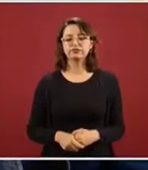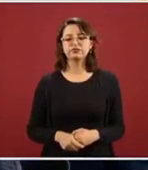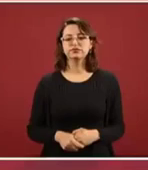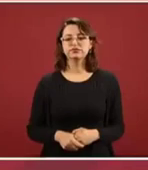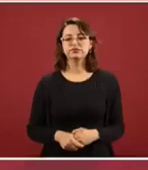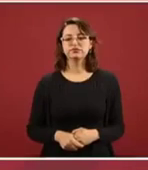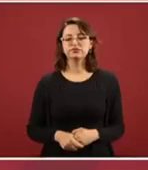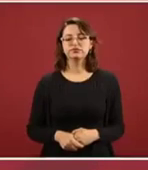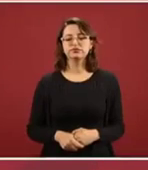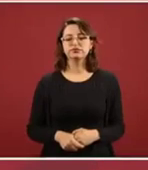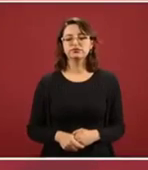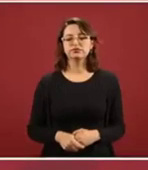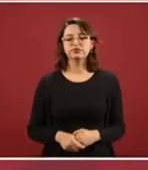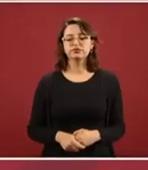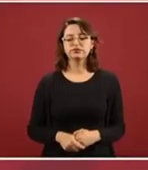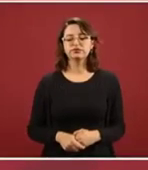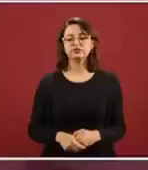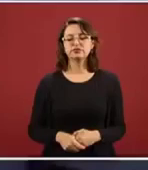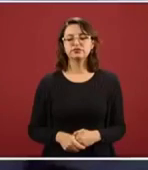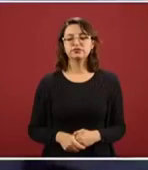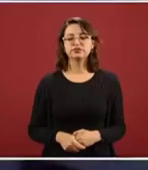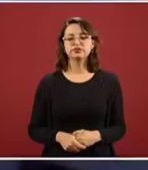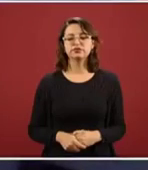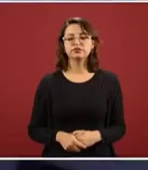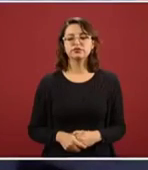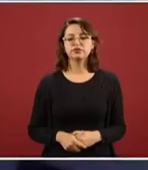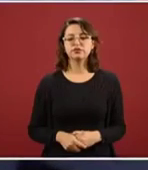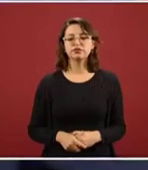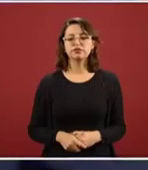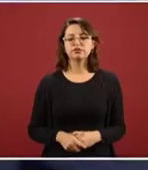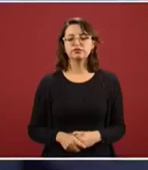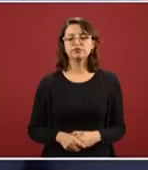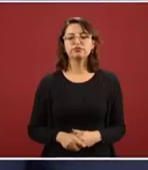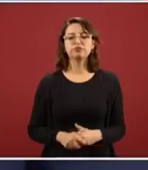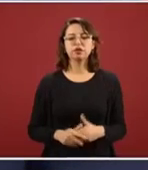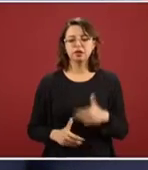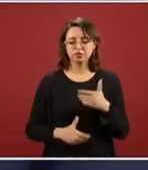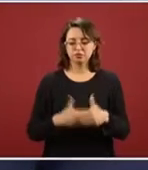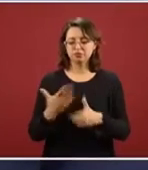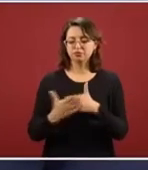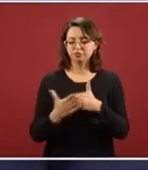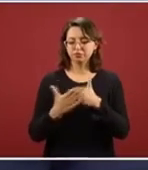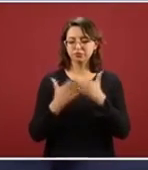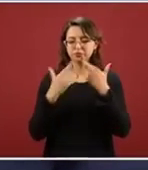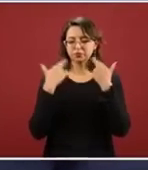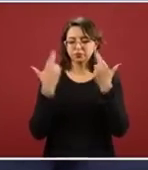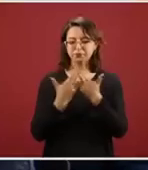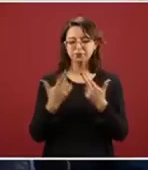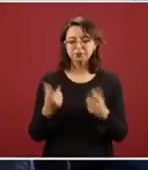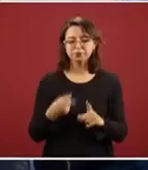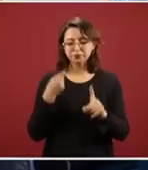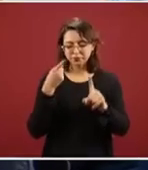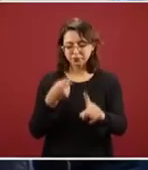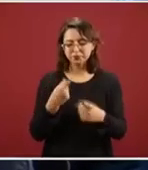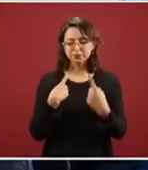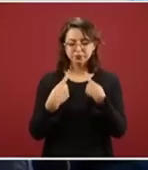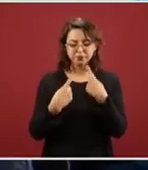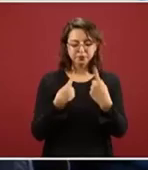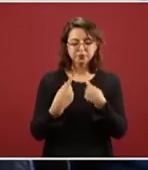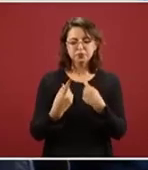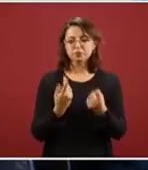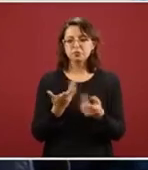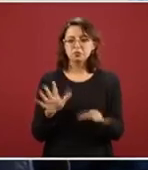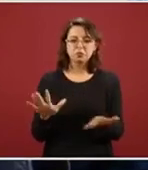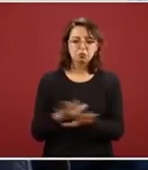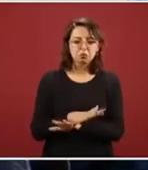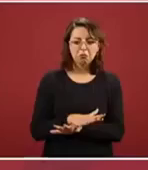Vamos a a reunirnos con ese propósito. Ya dije, no van a haber cambios estos